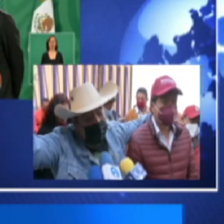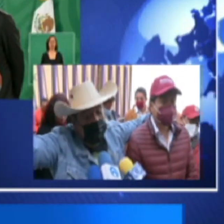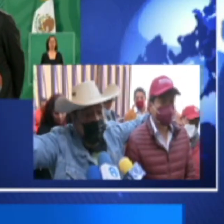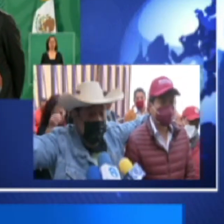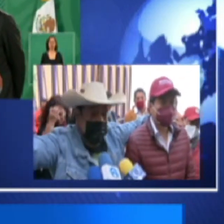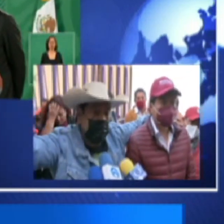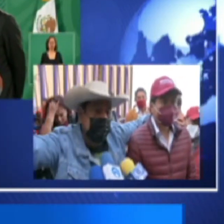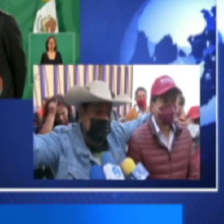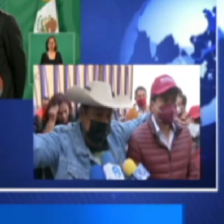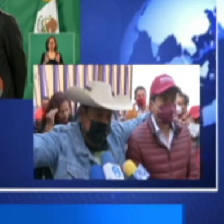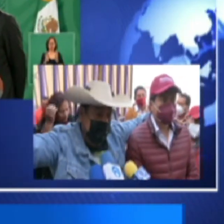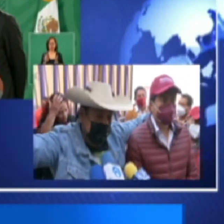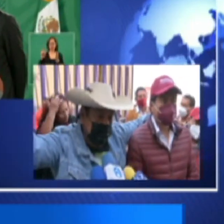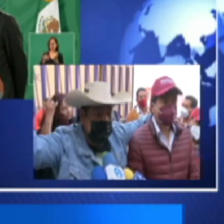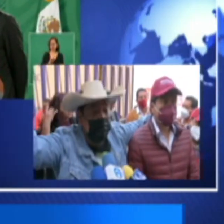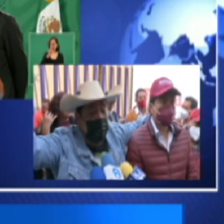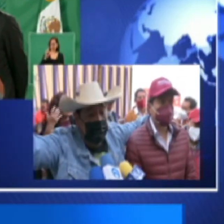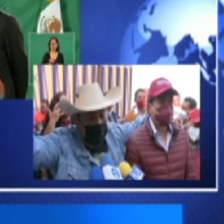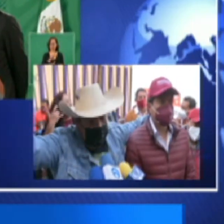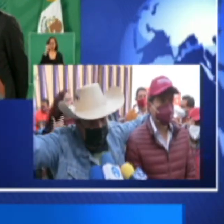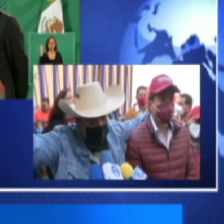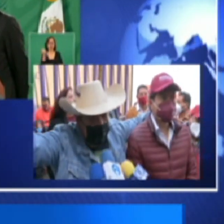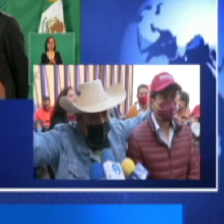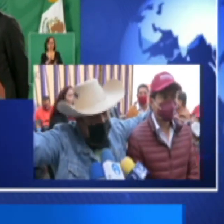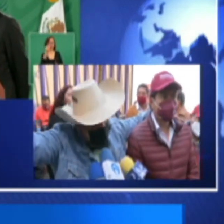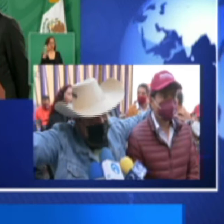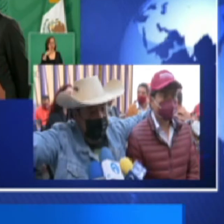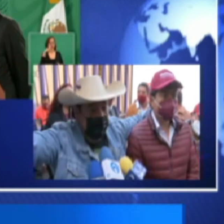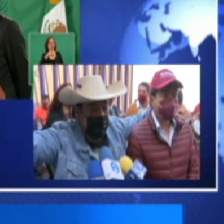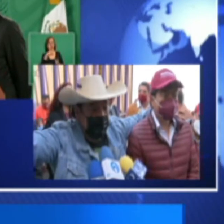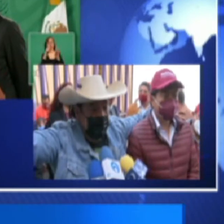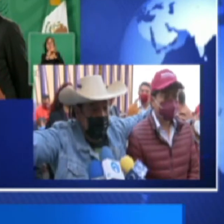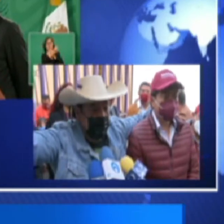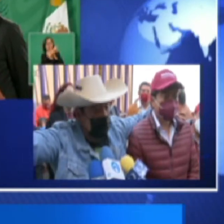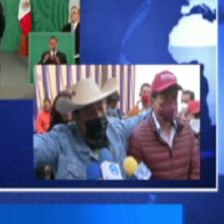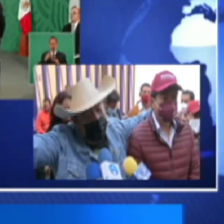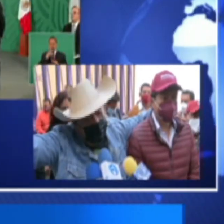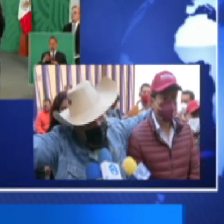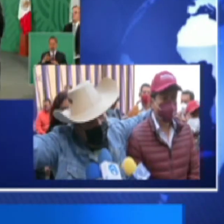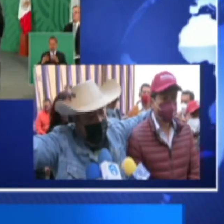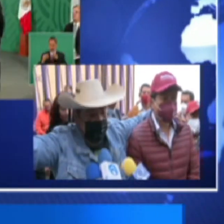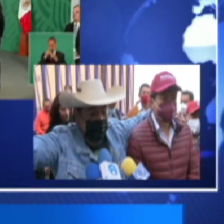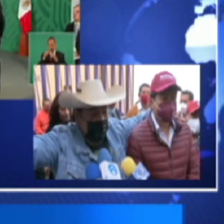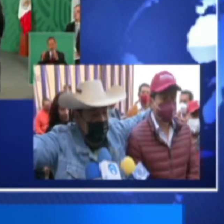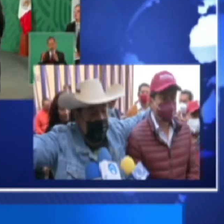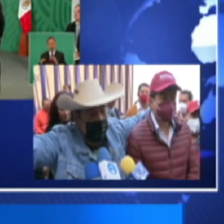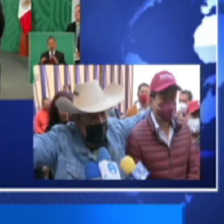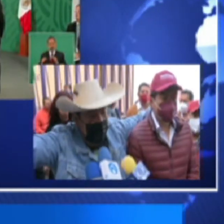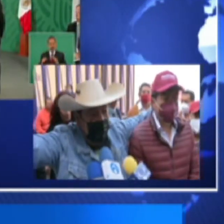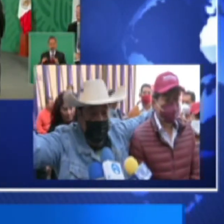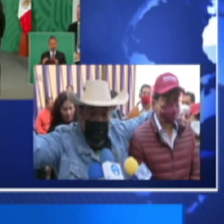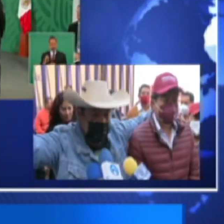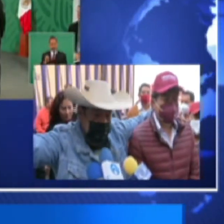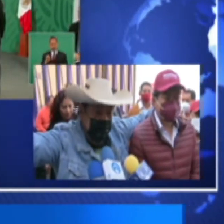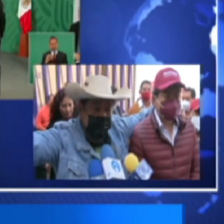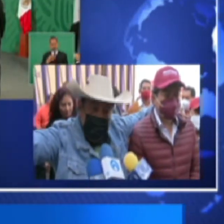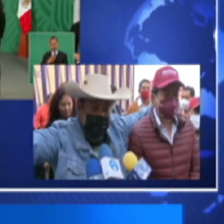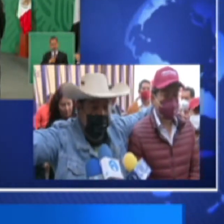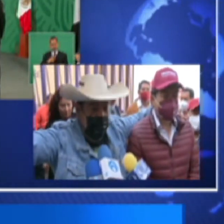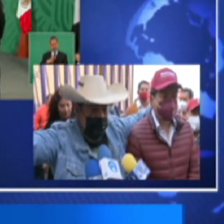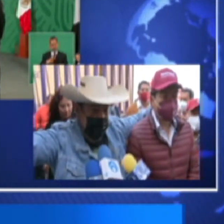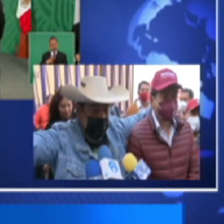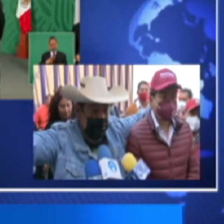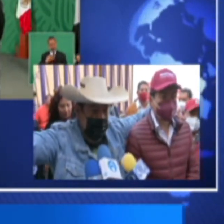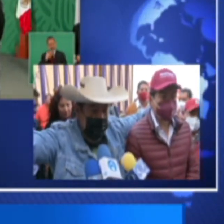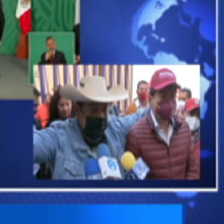que la sanción es severa, es excesiva, igual que a algunos consejeros les pareció eso y a algunos magistrados. Pues eso no quiere decir que el